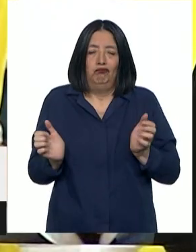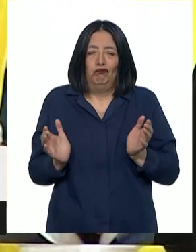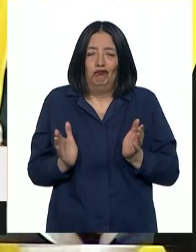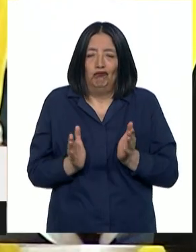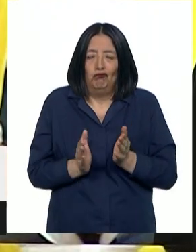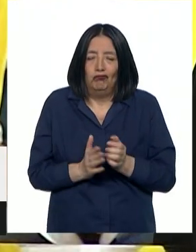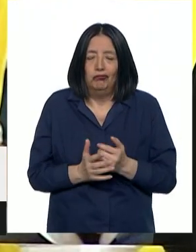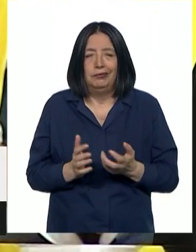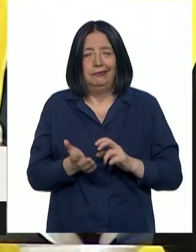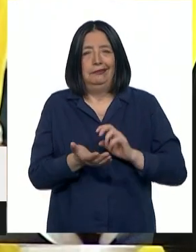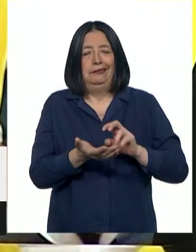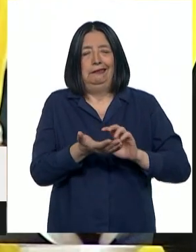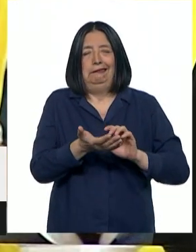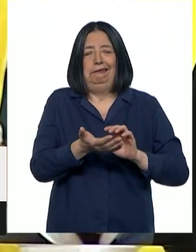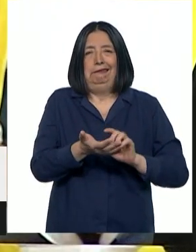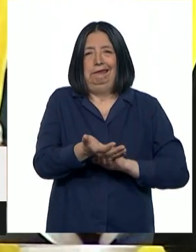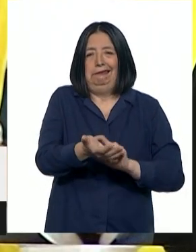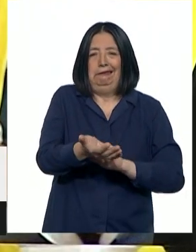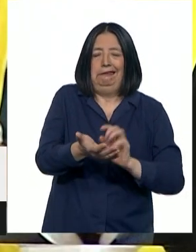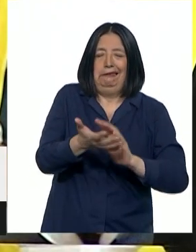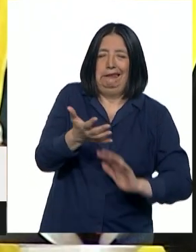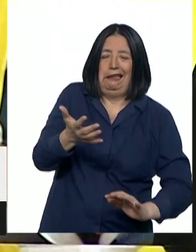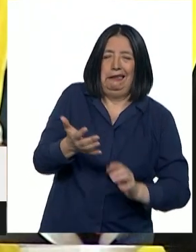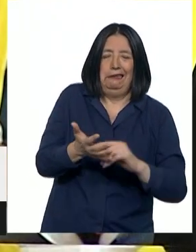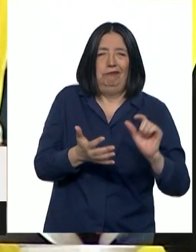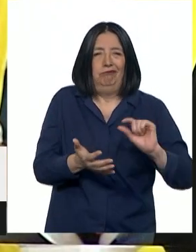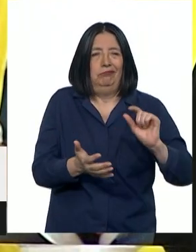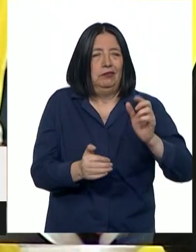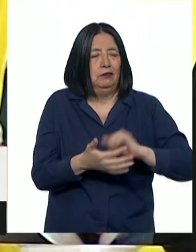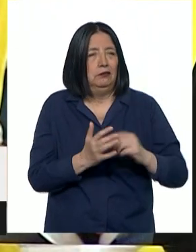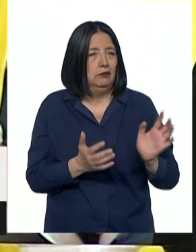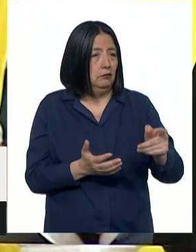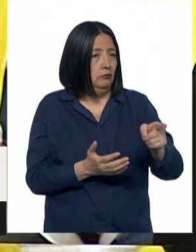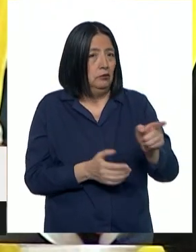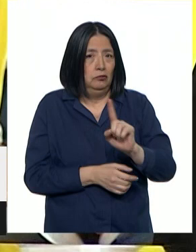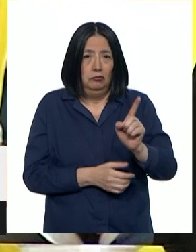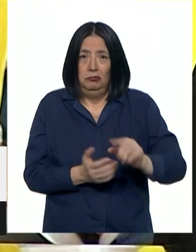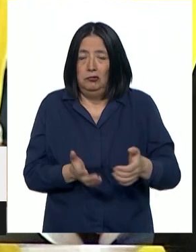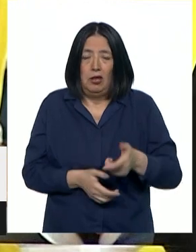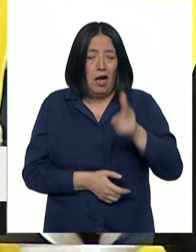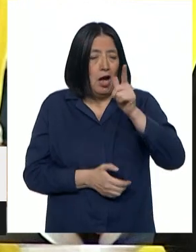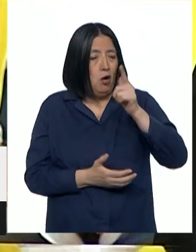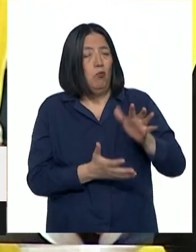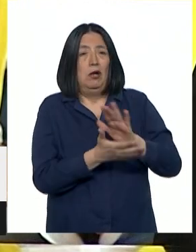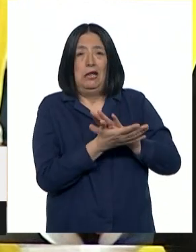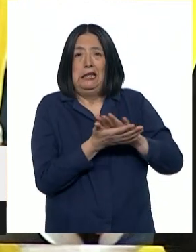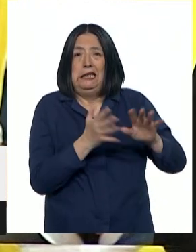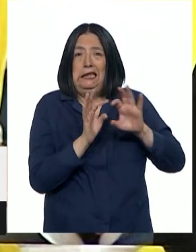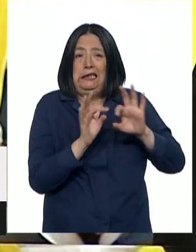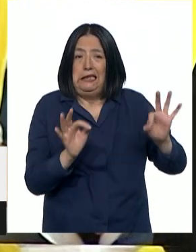anemia. Todos sabemos, mientras no consumamos agua saludable,